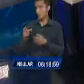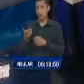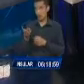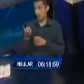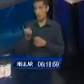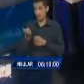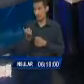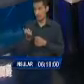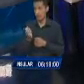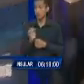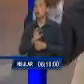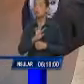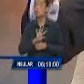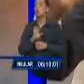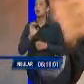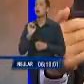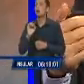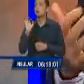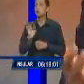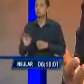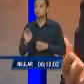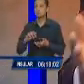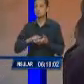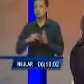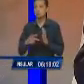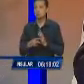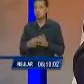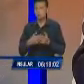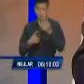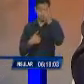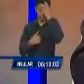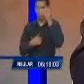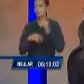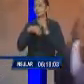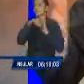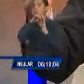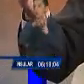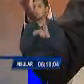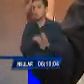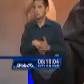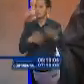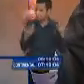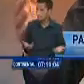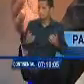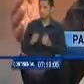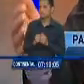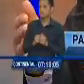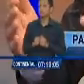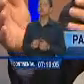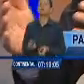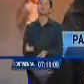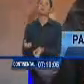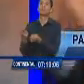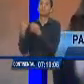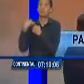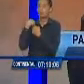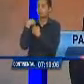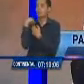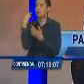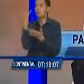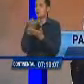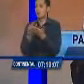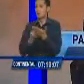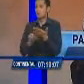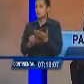el aporte del 40%, va a bajar el déficit fiscal, pues, porque es una responsabilidad financiera menos que